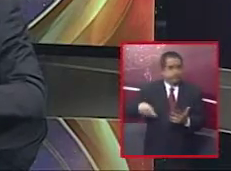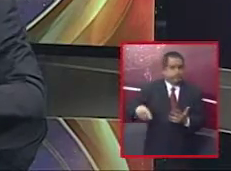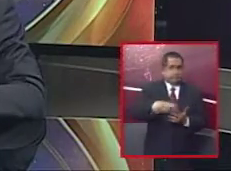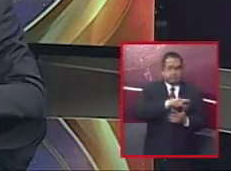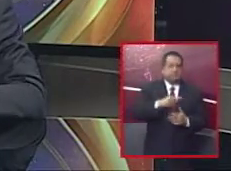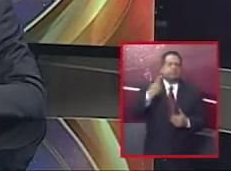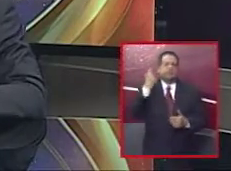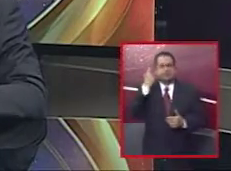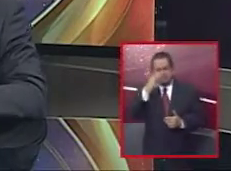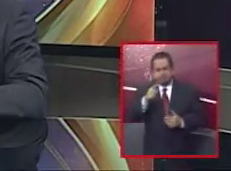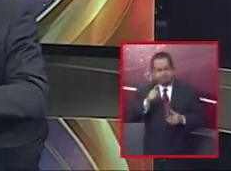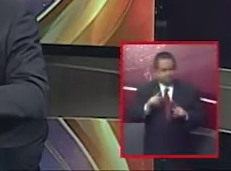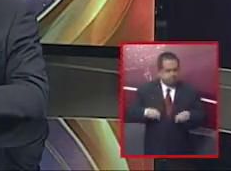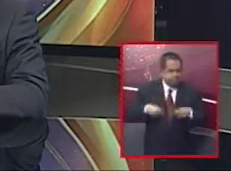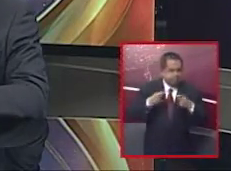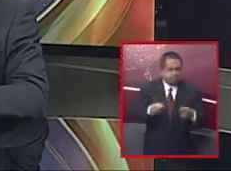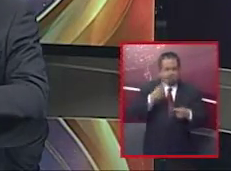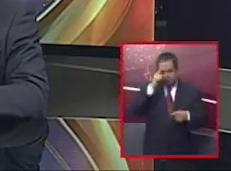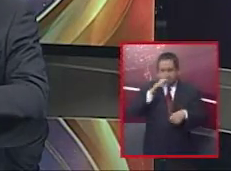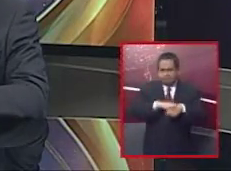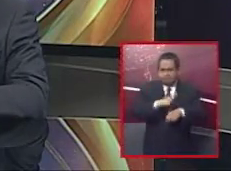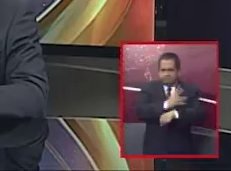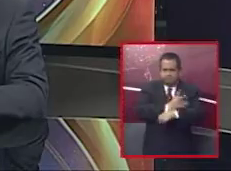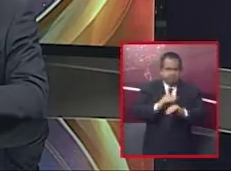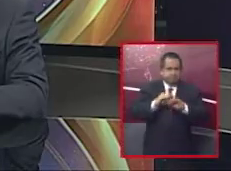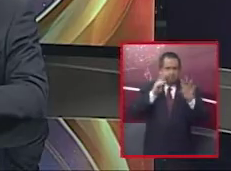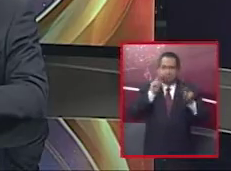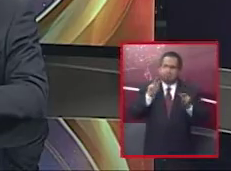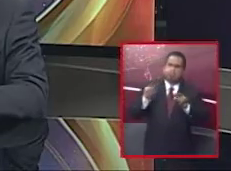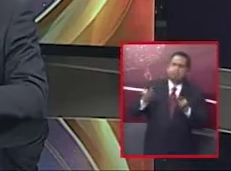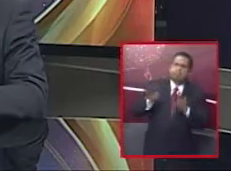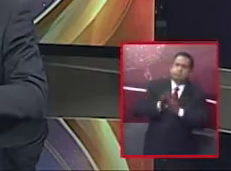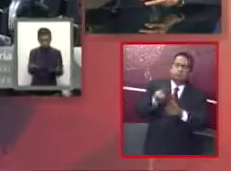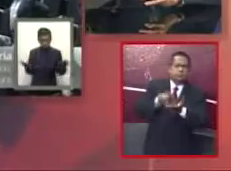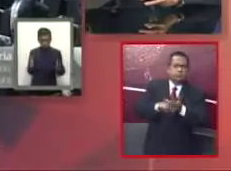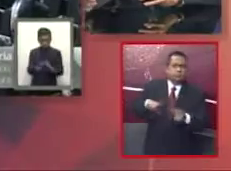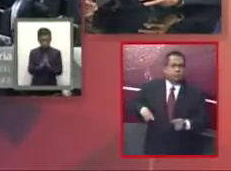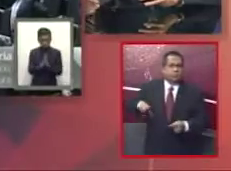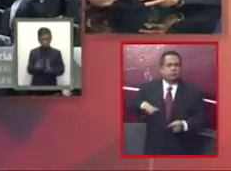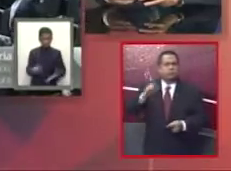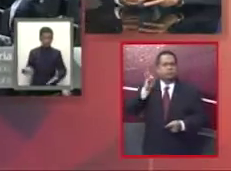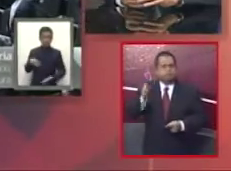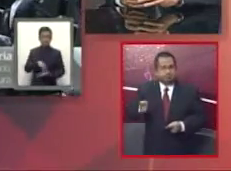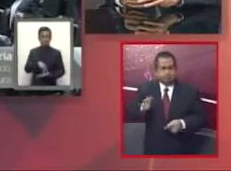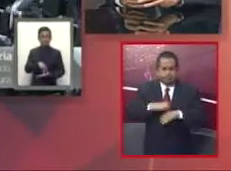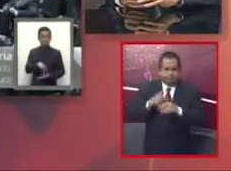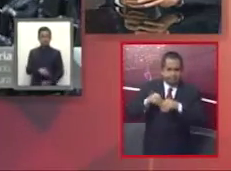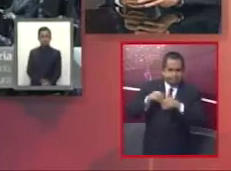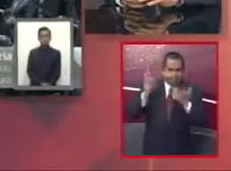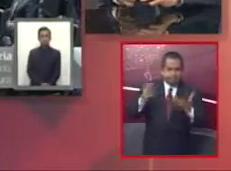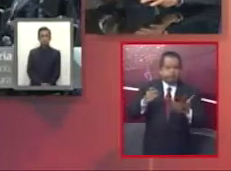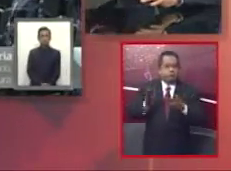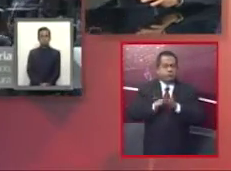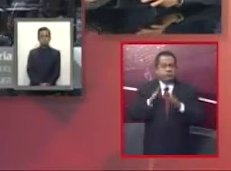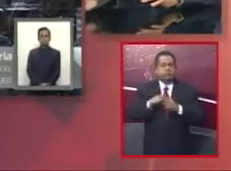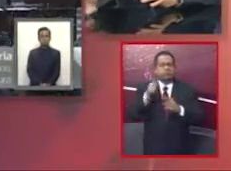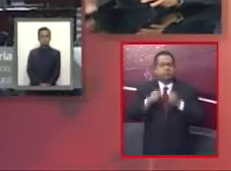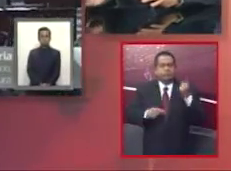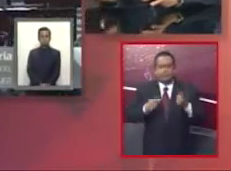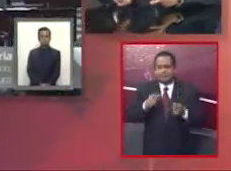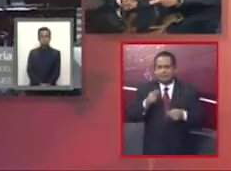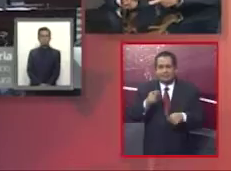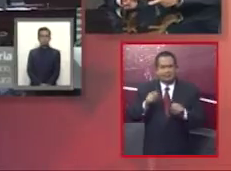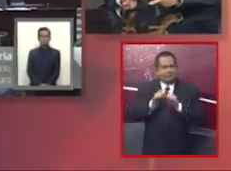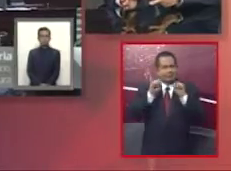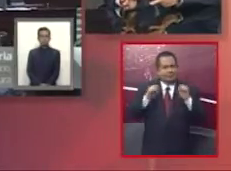haya una verdadera transparencia en el ejercicio de las actividades públicas, un sistema nacional de rendición de cuentas y